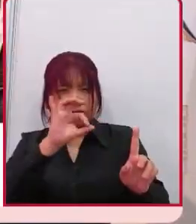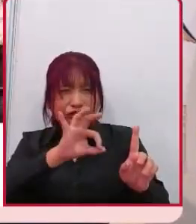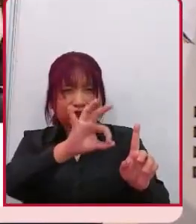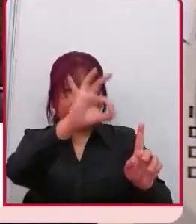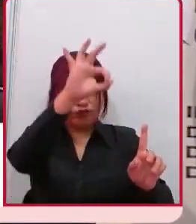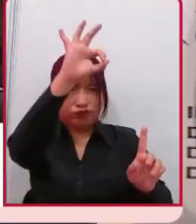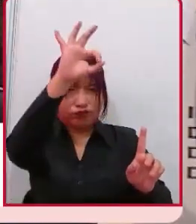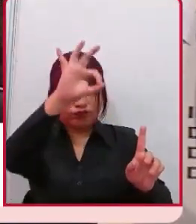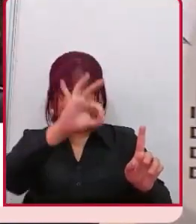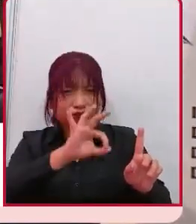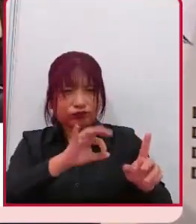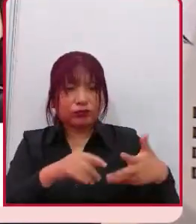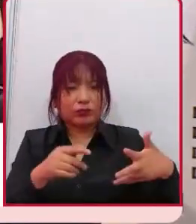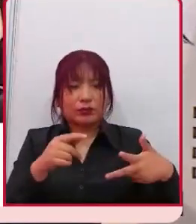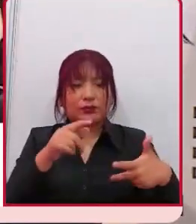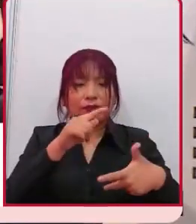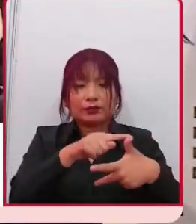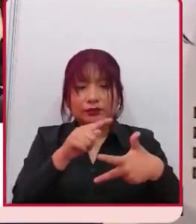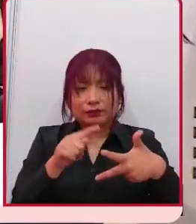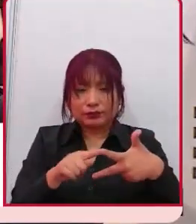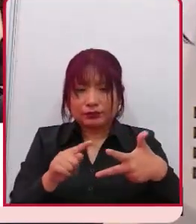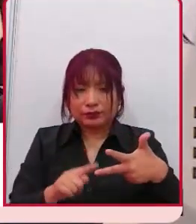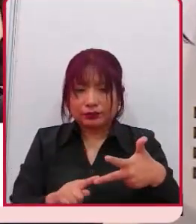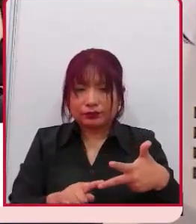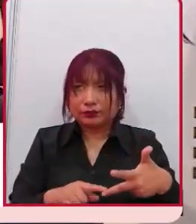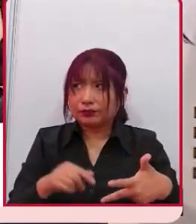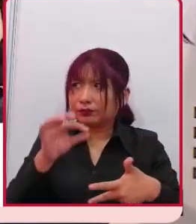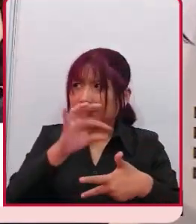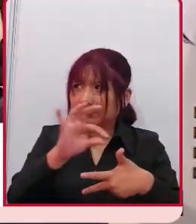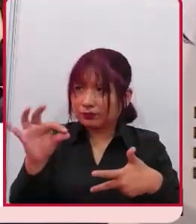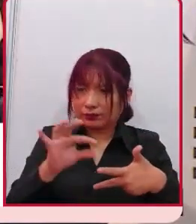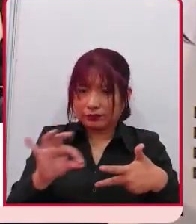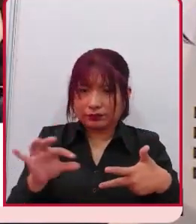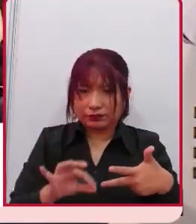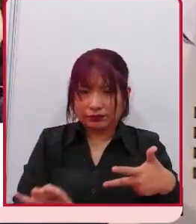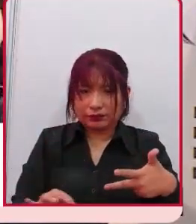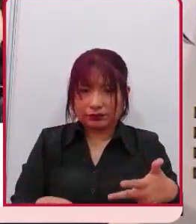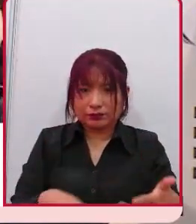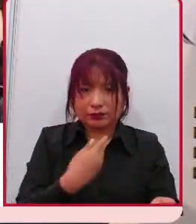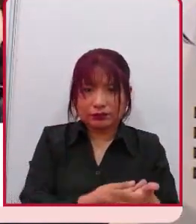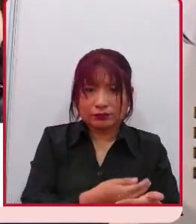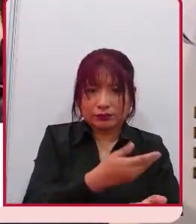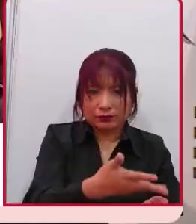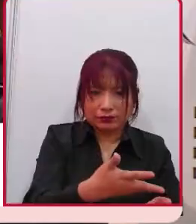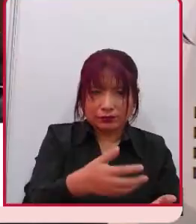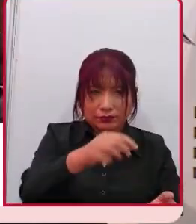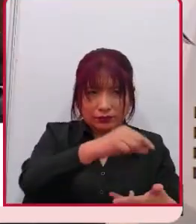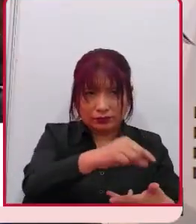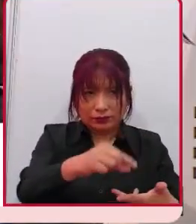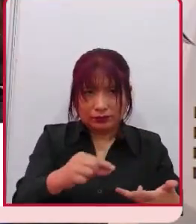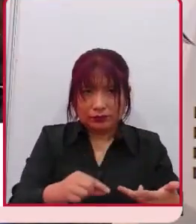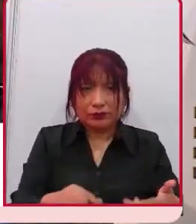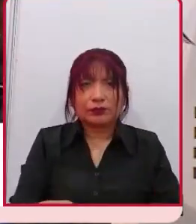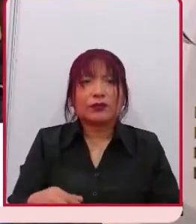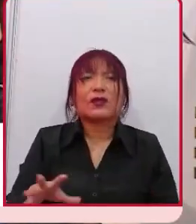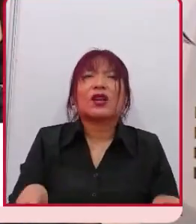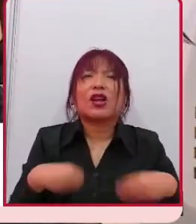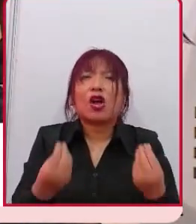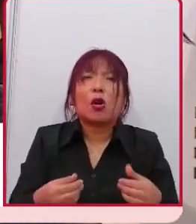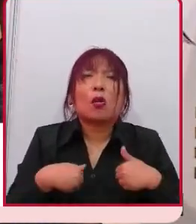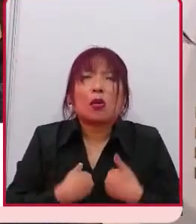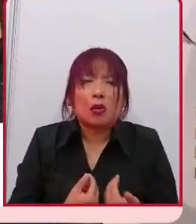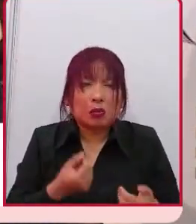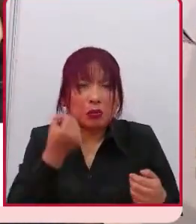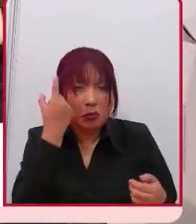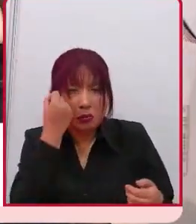Entiendo que tienes 3 dominios. ¿Cómo se mide esos 3 dominios o cuál es el plan que se tiene para medir esos 3 dominios